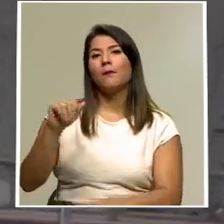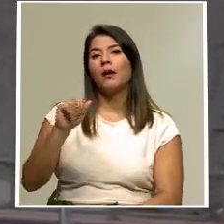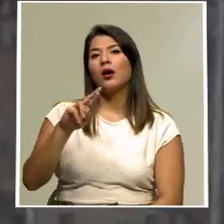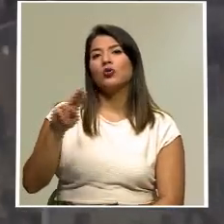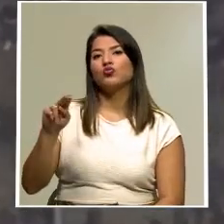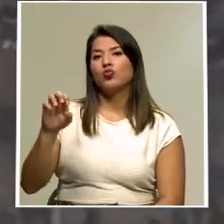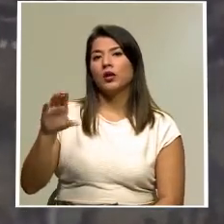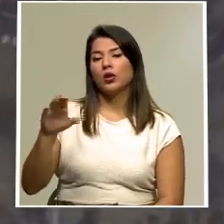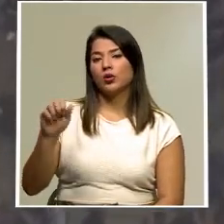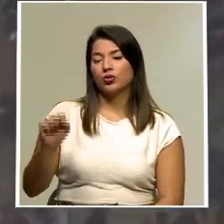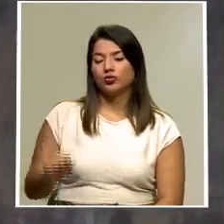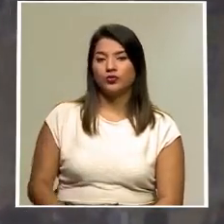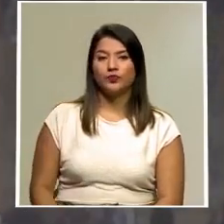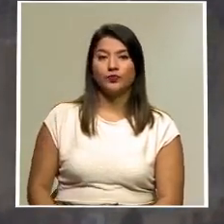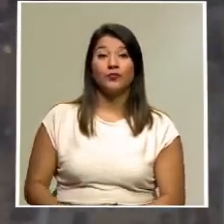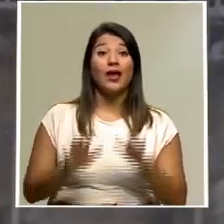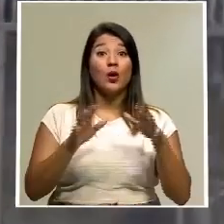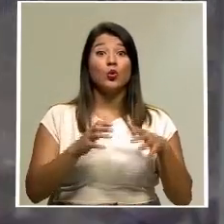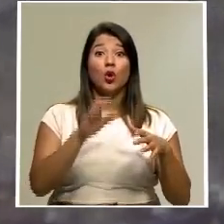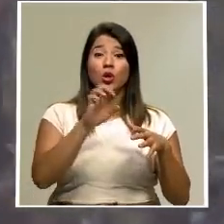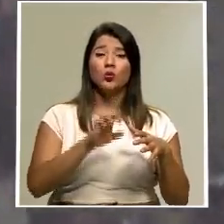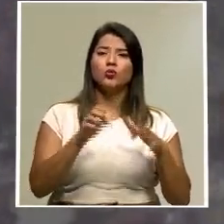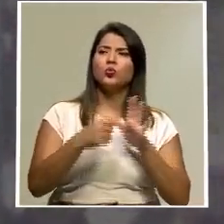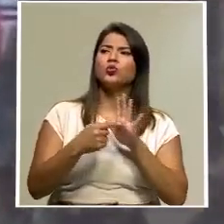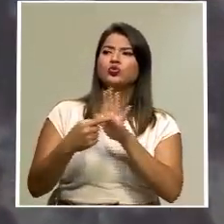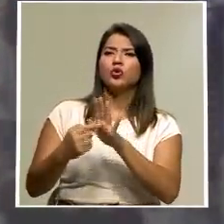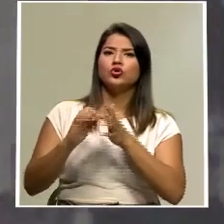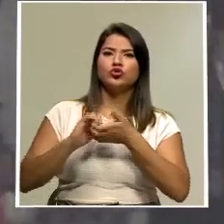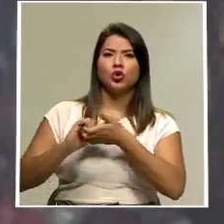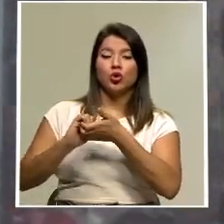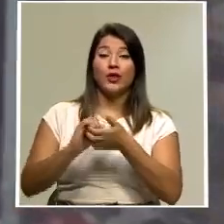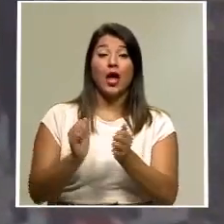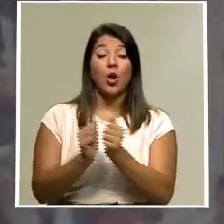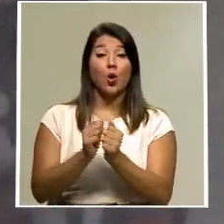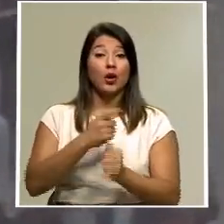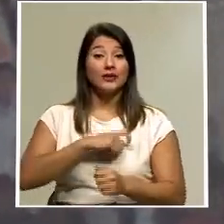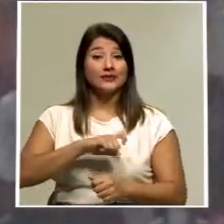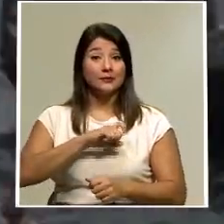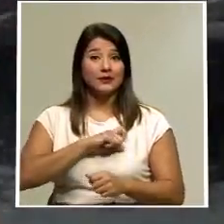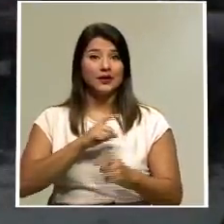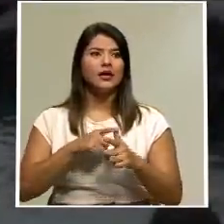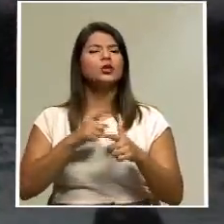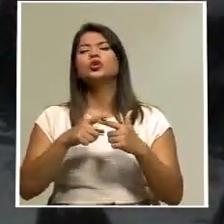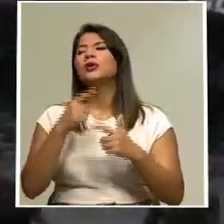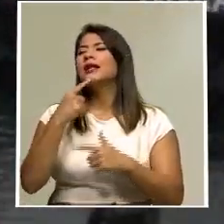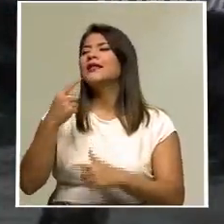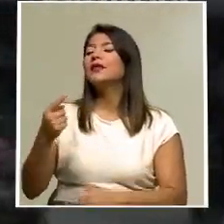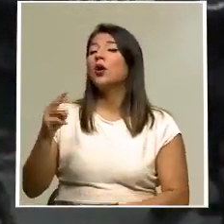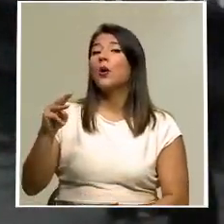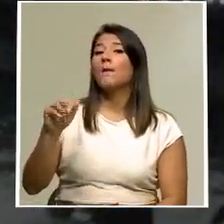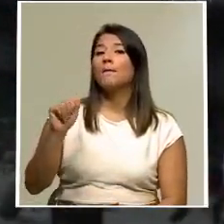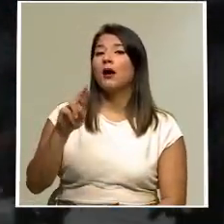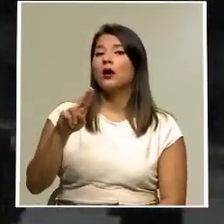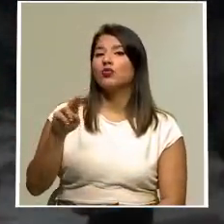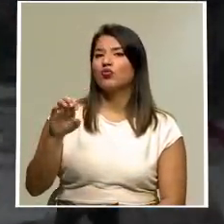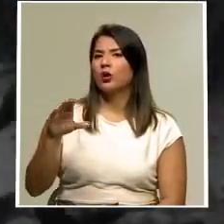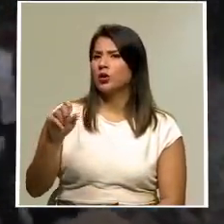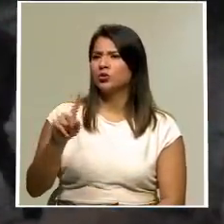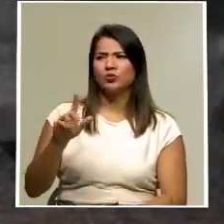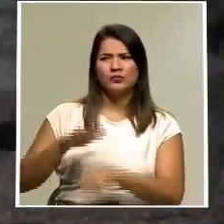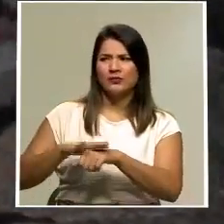territorio. La Unión Europea mostró su solidaridad con España y llamó al gobierno marroquí a impedir la salida de migrantes